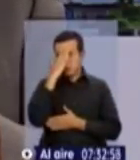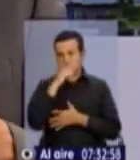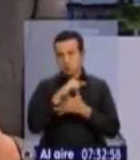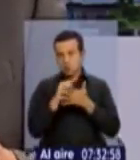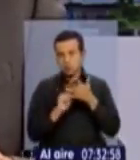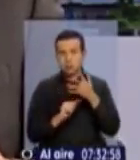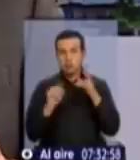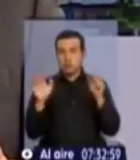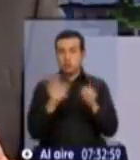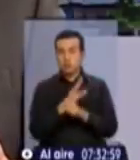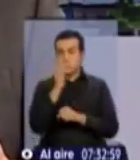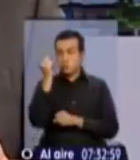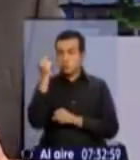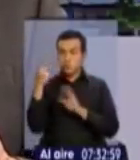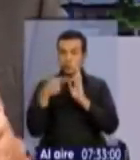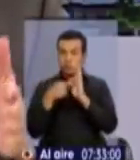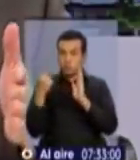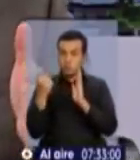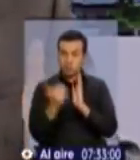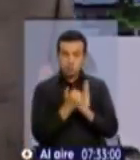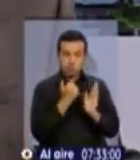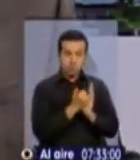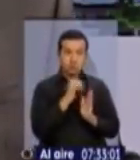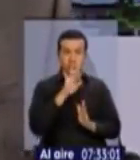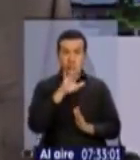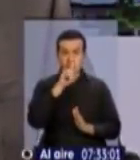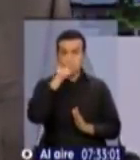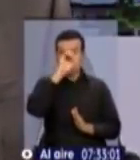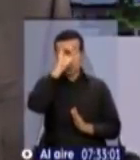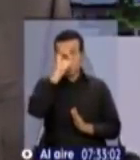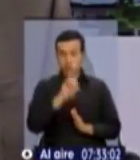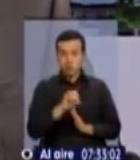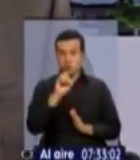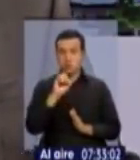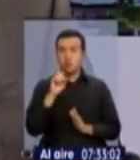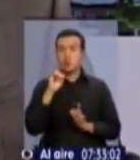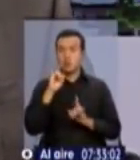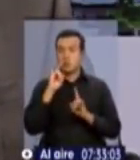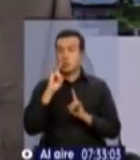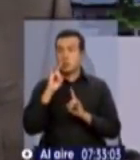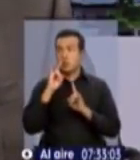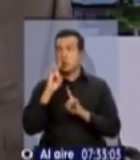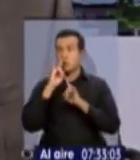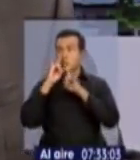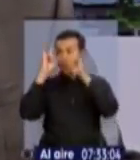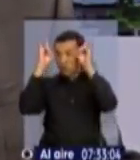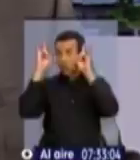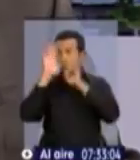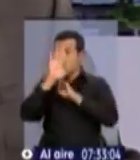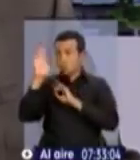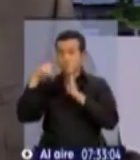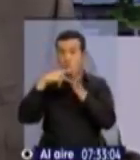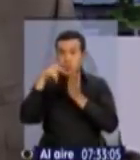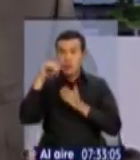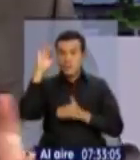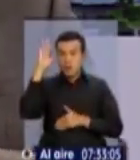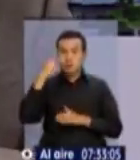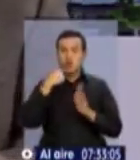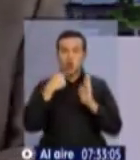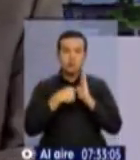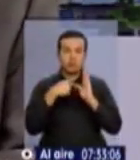ingresos tributarios el 51% proviene de ingresos redistributivos de impuestos lo distributivos como el impuesto a la renta y el